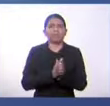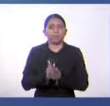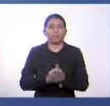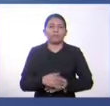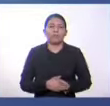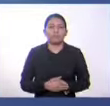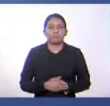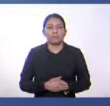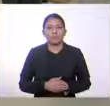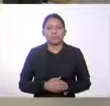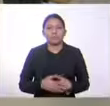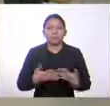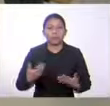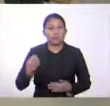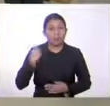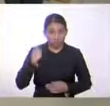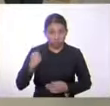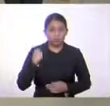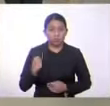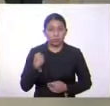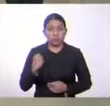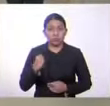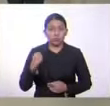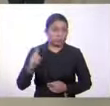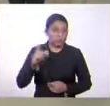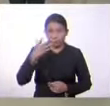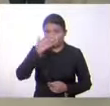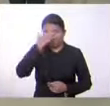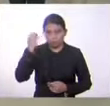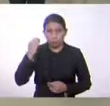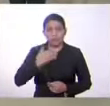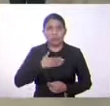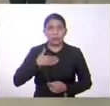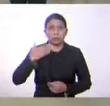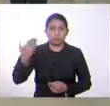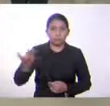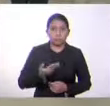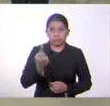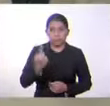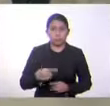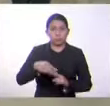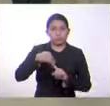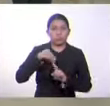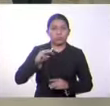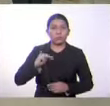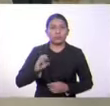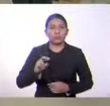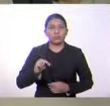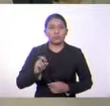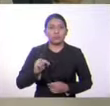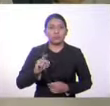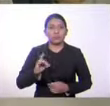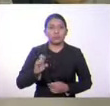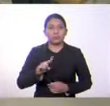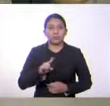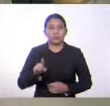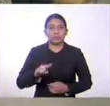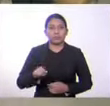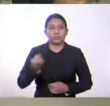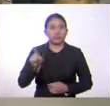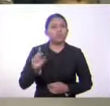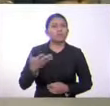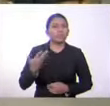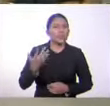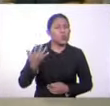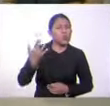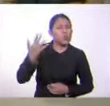Así es. Y qué importante es recordar que tenemos a un invitado especial, al doctor Menéndez Leal, que tiene una larga trayectoria